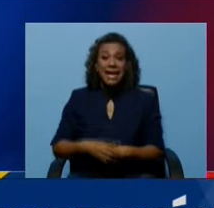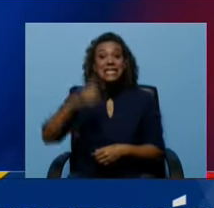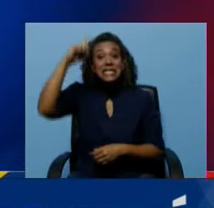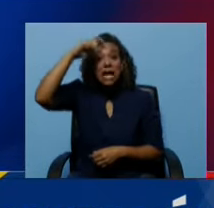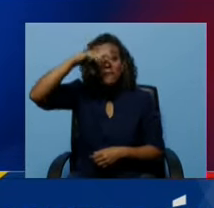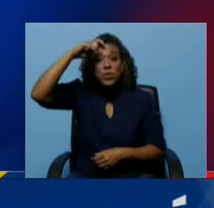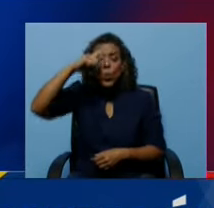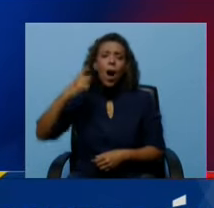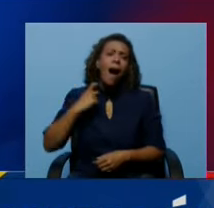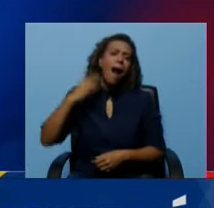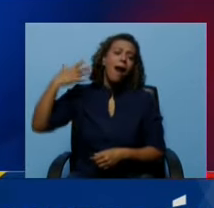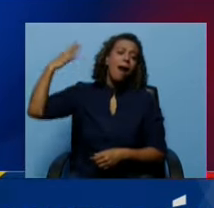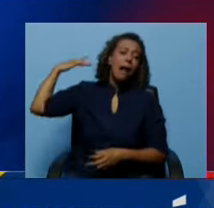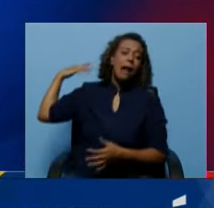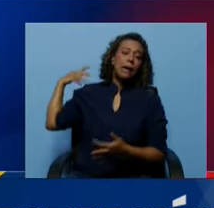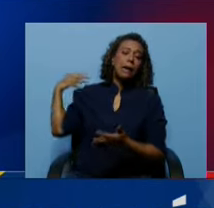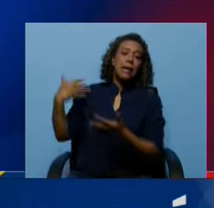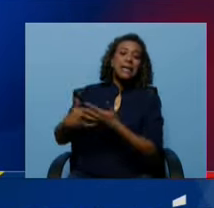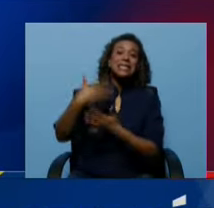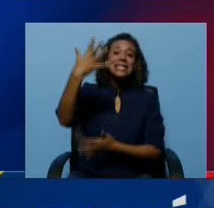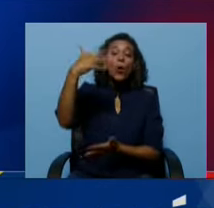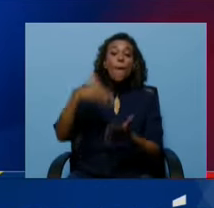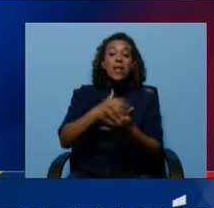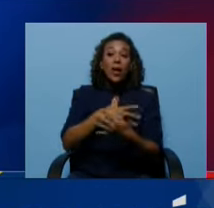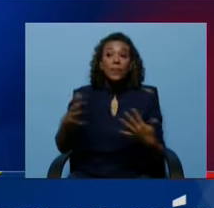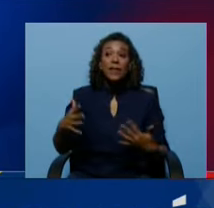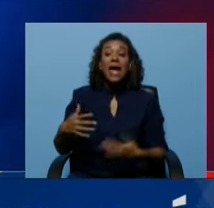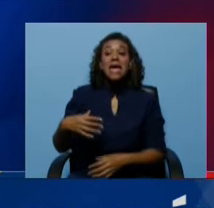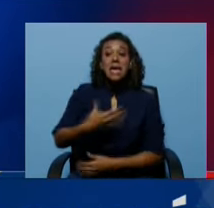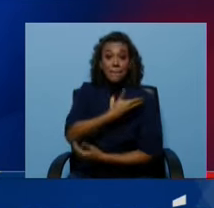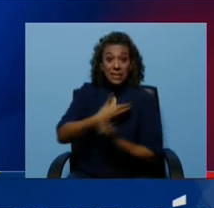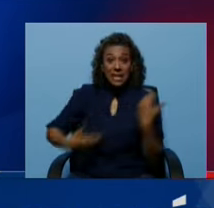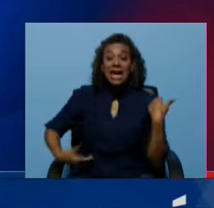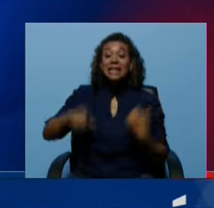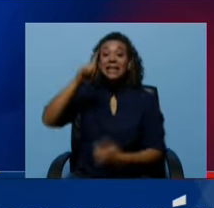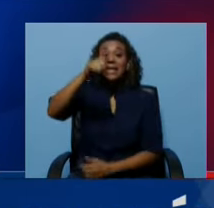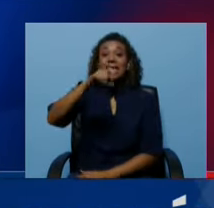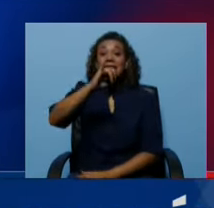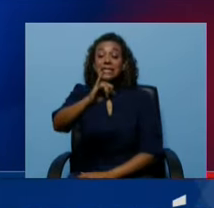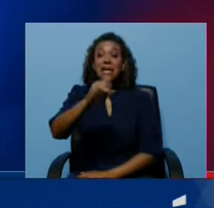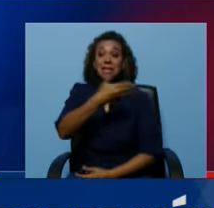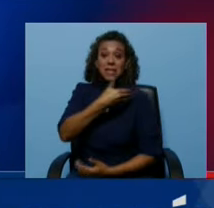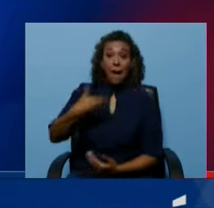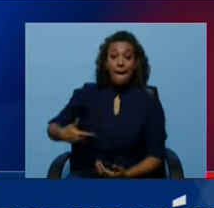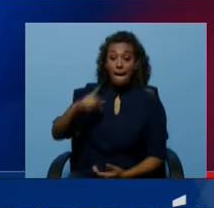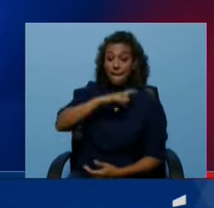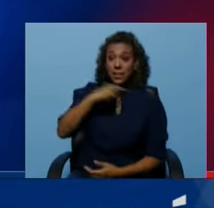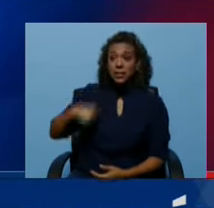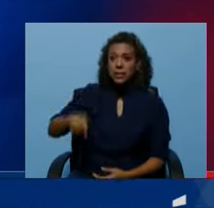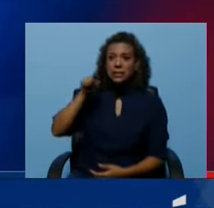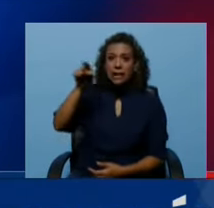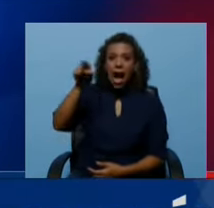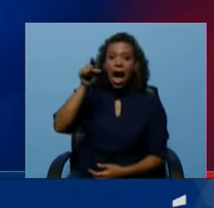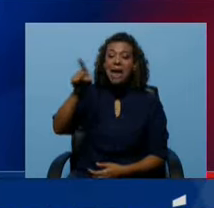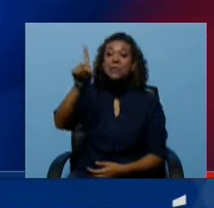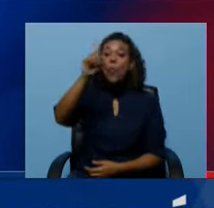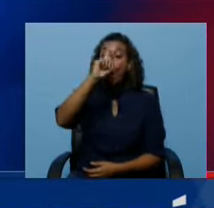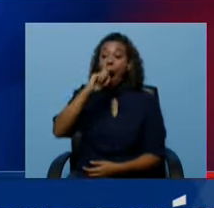sabiduría milenaria. Y el presidente Xi Jinping sabe lo que hace. Cuando hace un